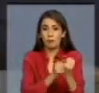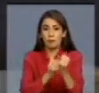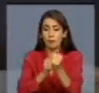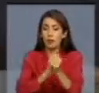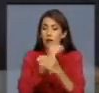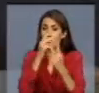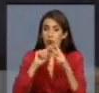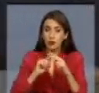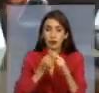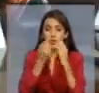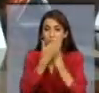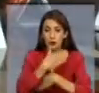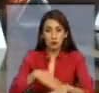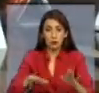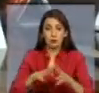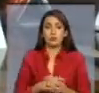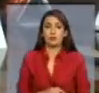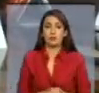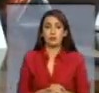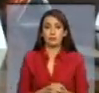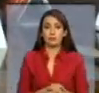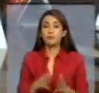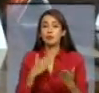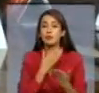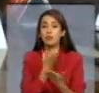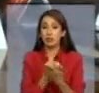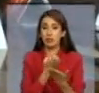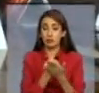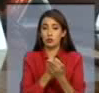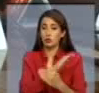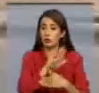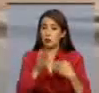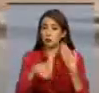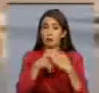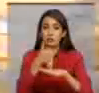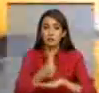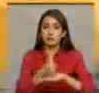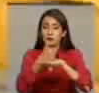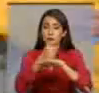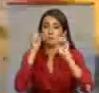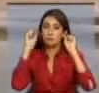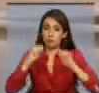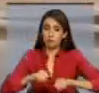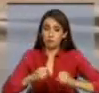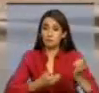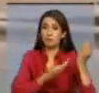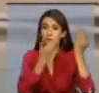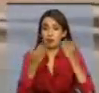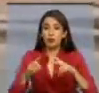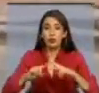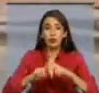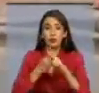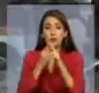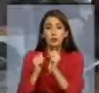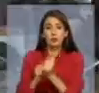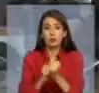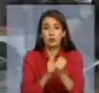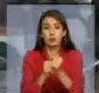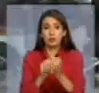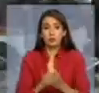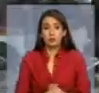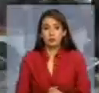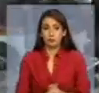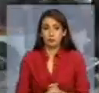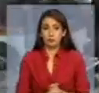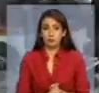para concluir el proyecto. Esos recursos, a decir de las autoridades nacionales, están disponibles para el reinicio de las obras. Señor alcalde, los